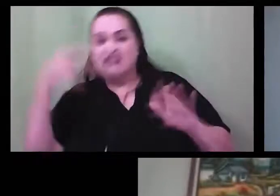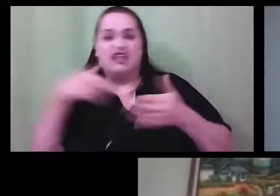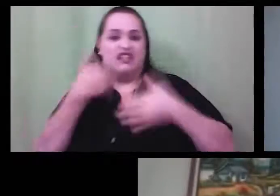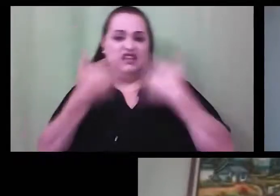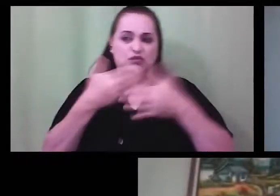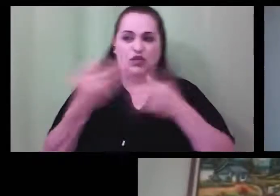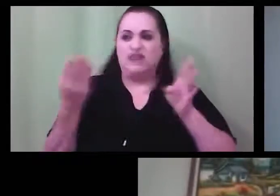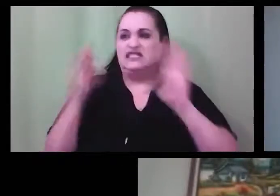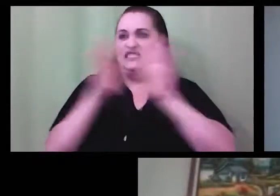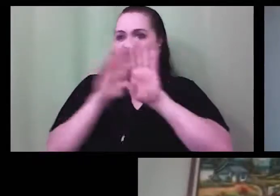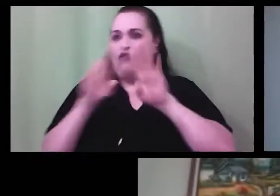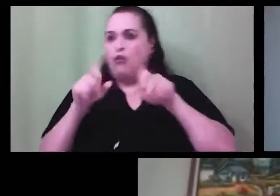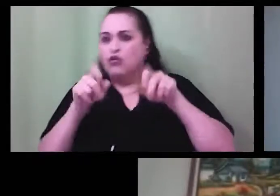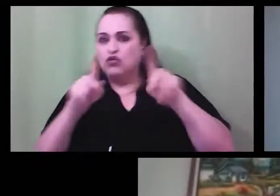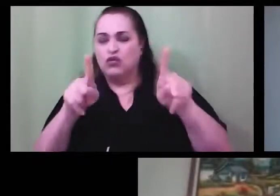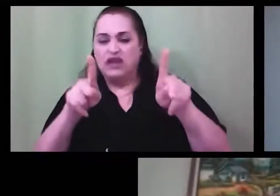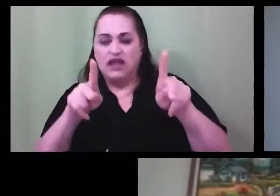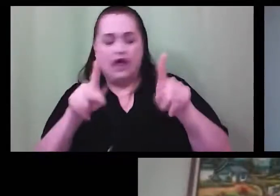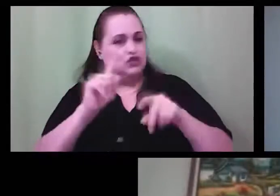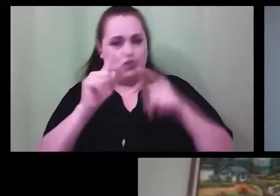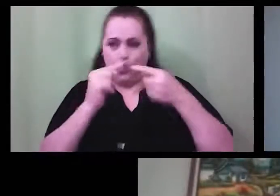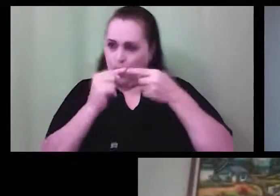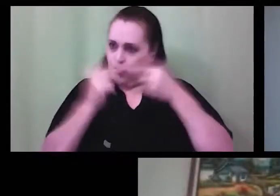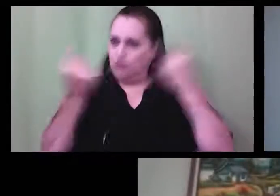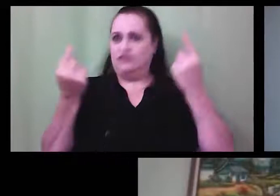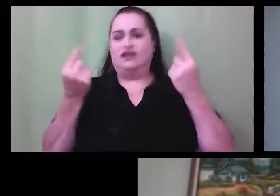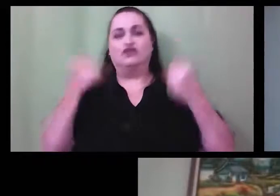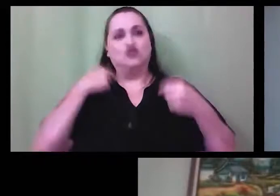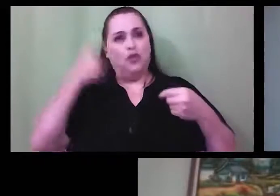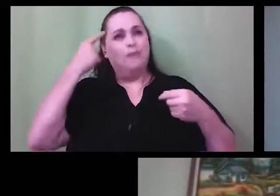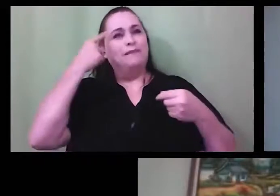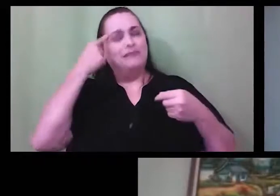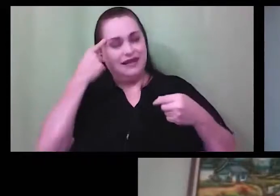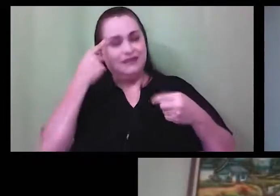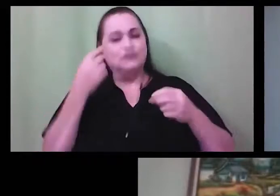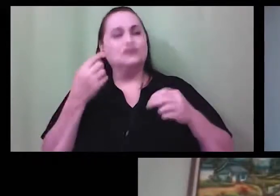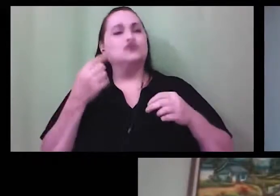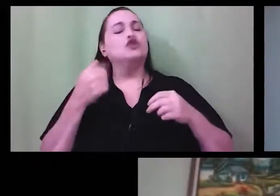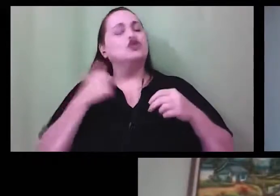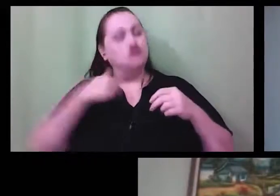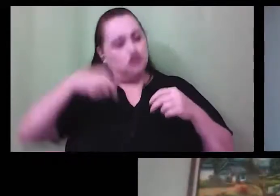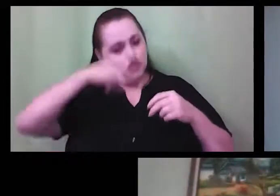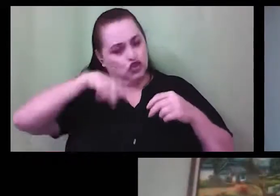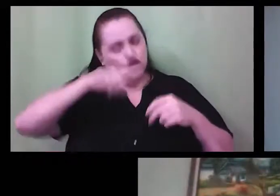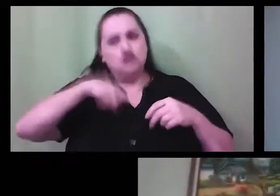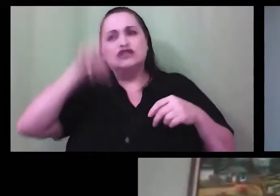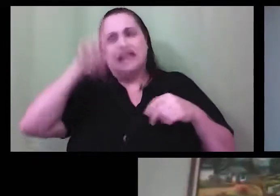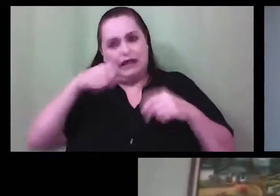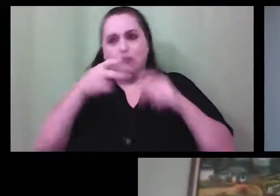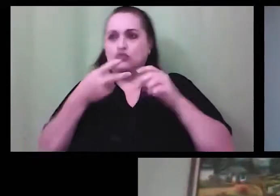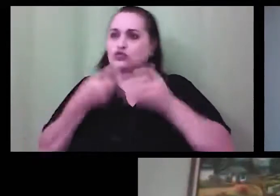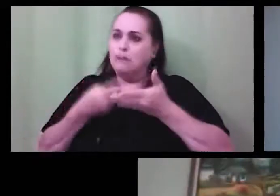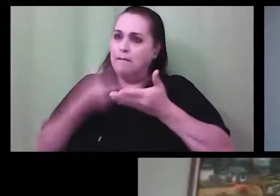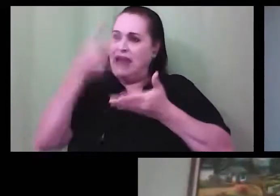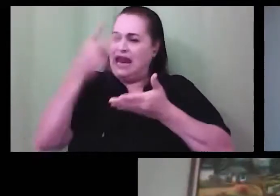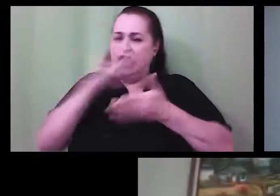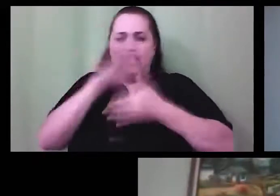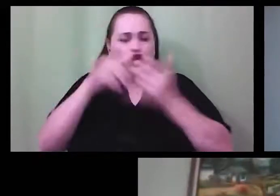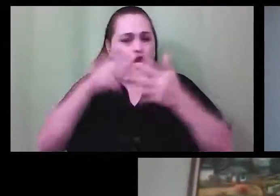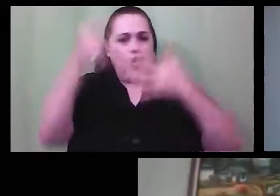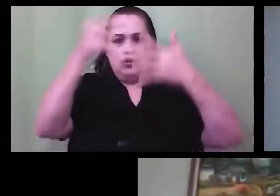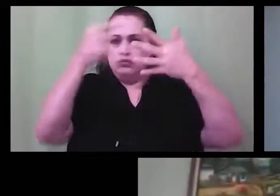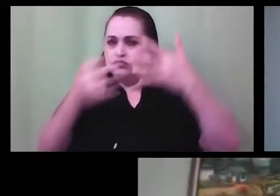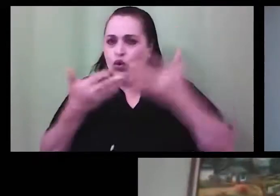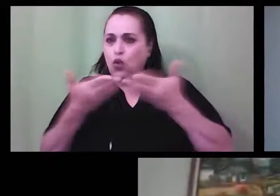las oportunidades. Al contrario, yo pienso que más bien nosotros tenemos que hacer valer todo ese tipo de cosas. ¿Por qué? Porque